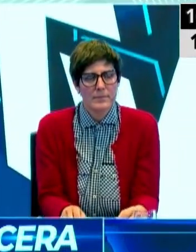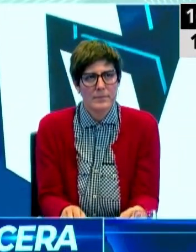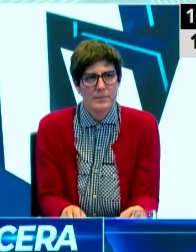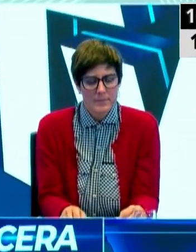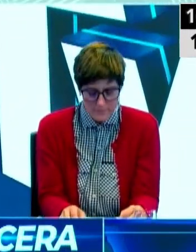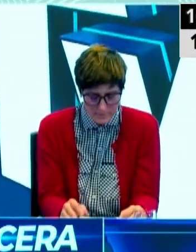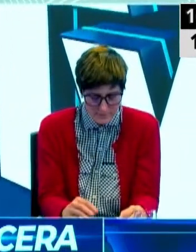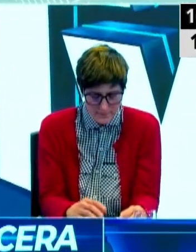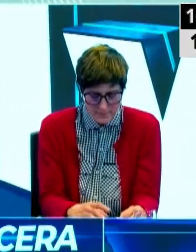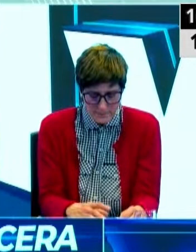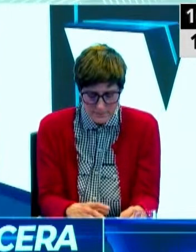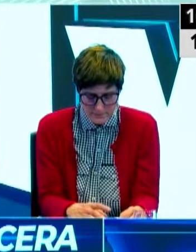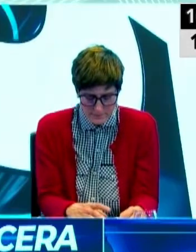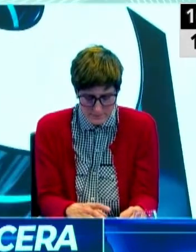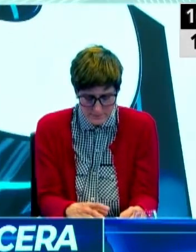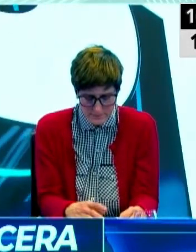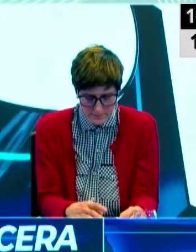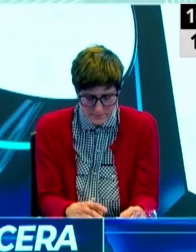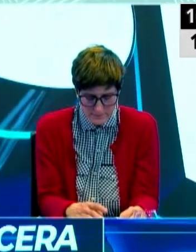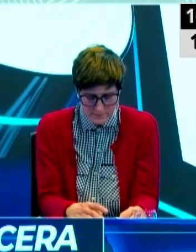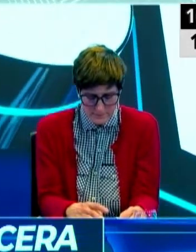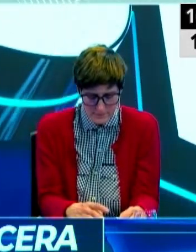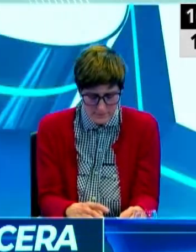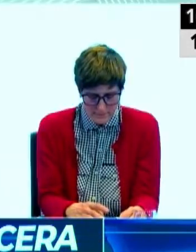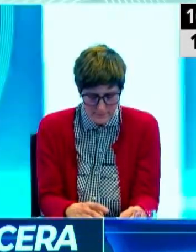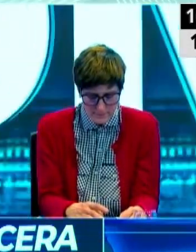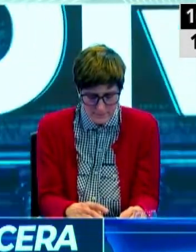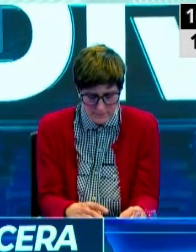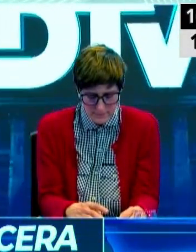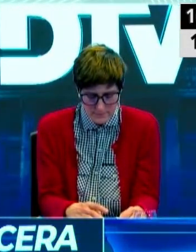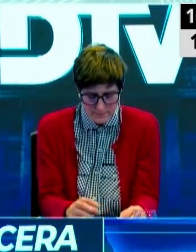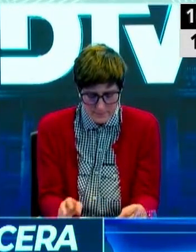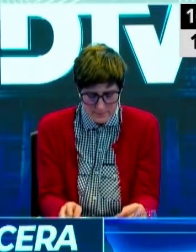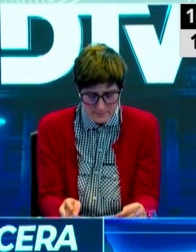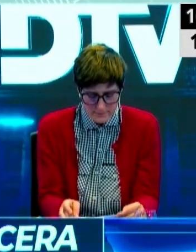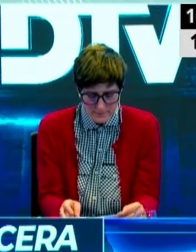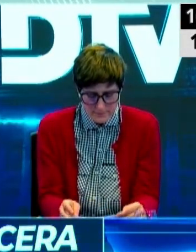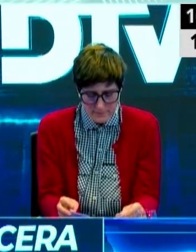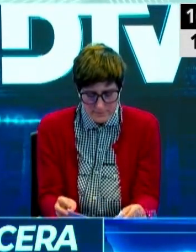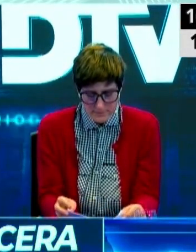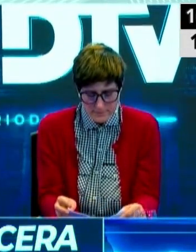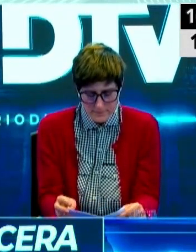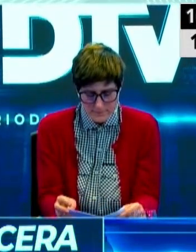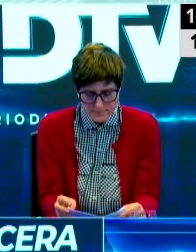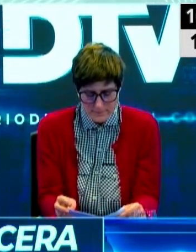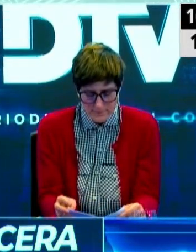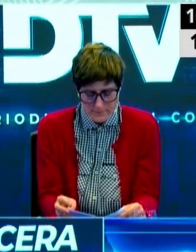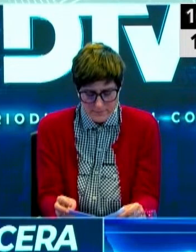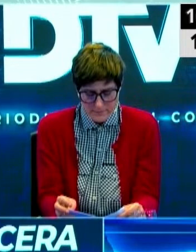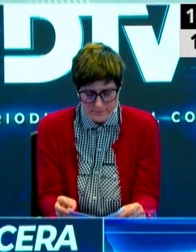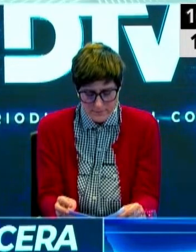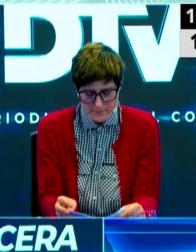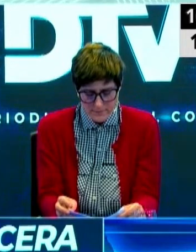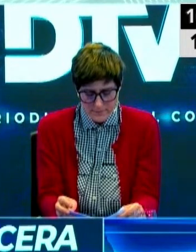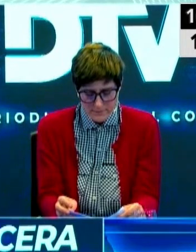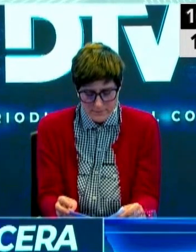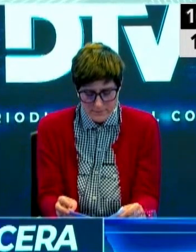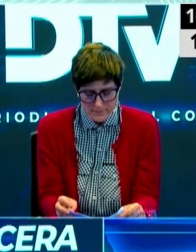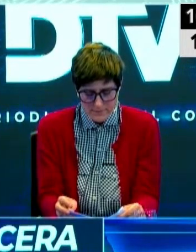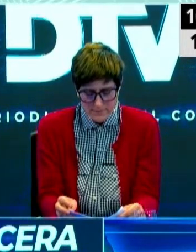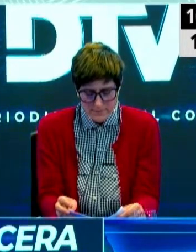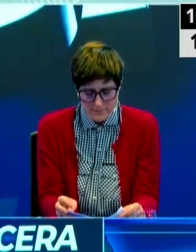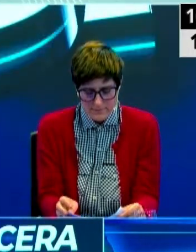destinos fuera de temporada y destinos no tradicionales, porque todos sabemos lo que implica destinar recursos del